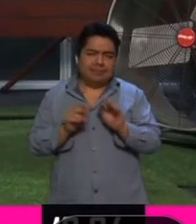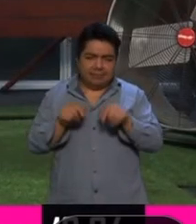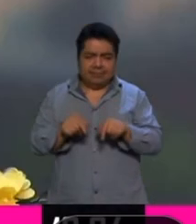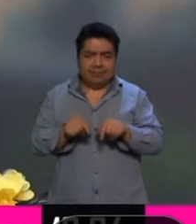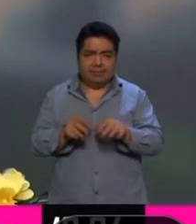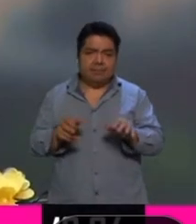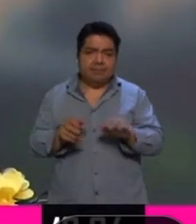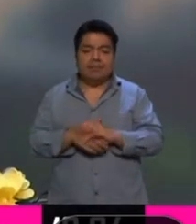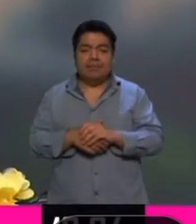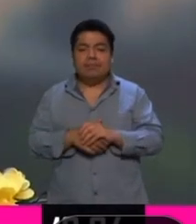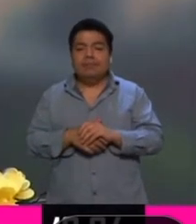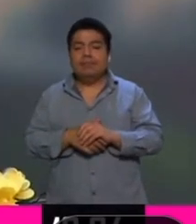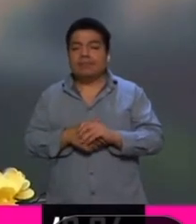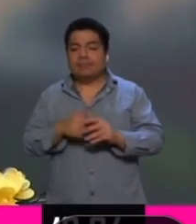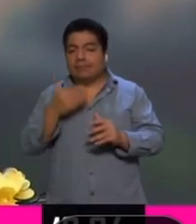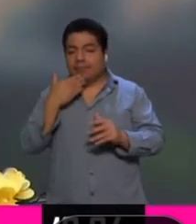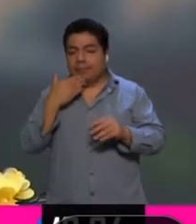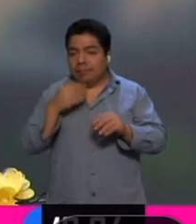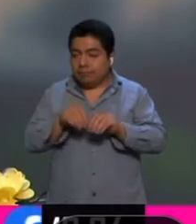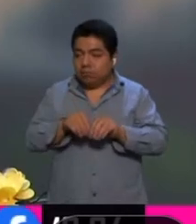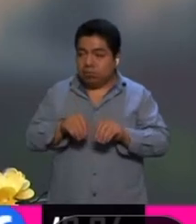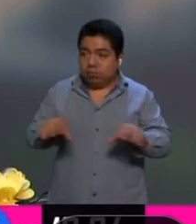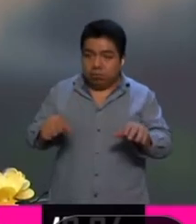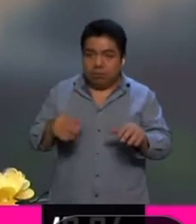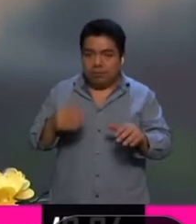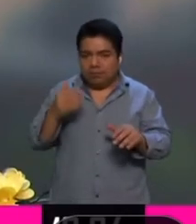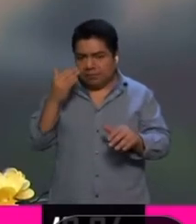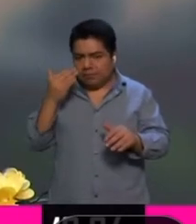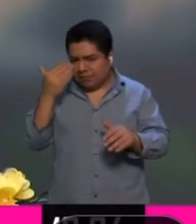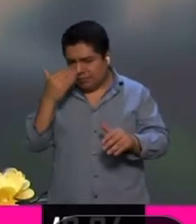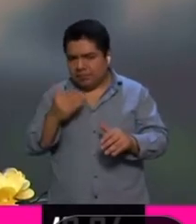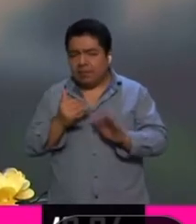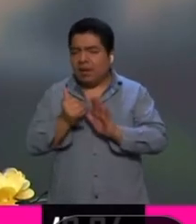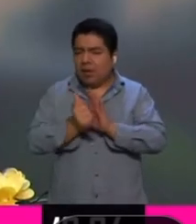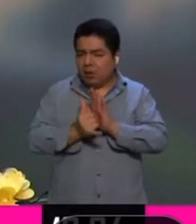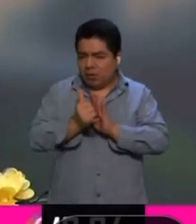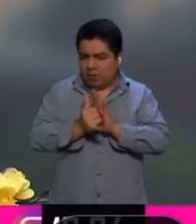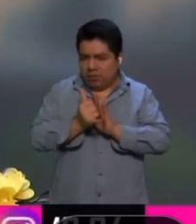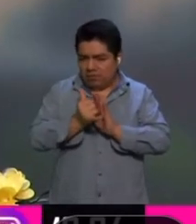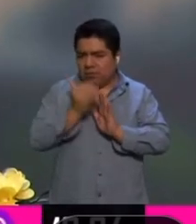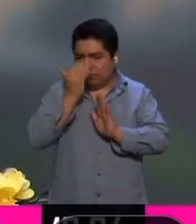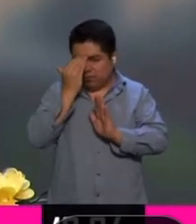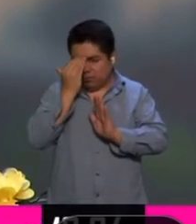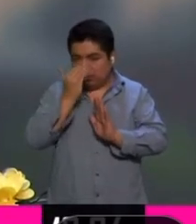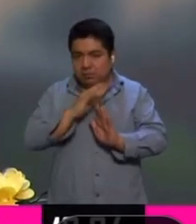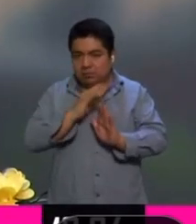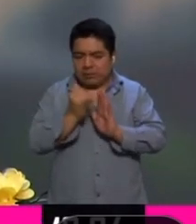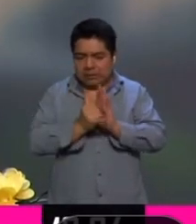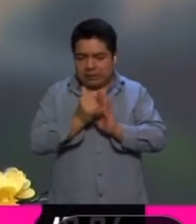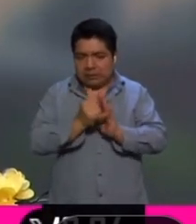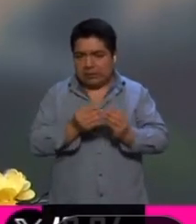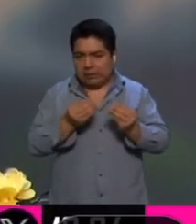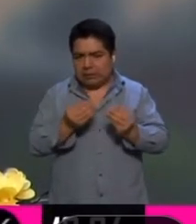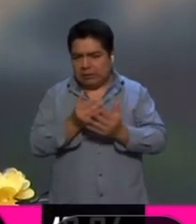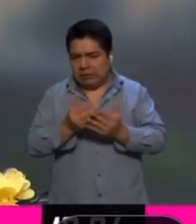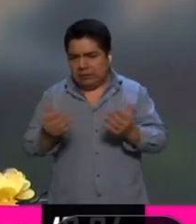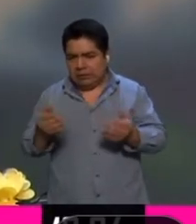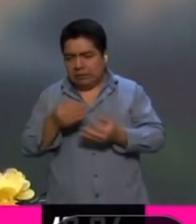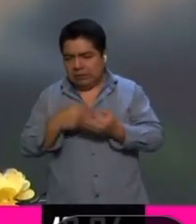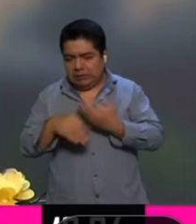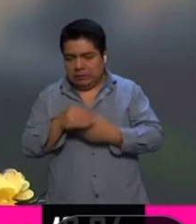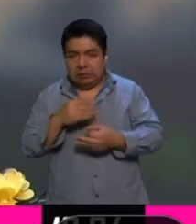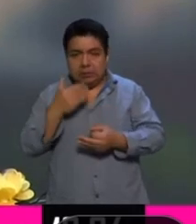este, pues, dándonos a conocer aquí un poco, ya nos conocen en YouTube. Uh-huh. Tenemos ahí un canal con muchos seguidores, todos